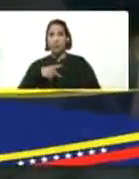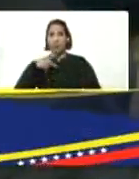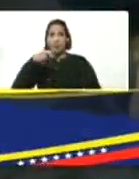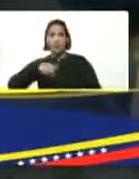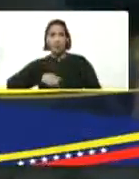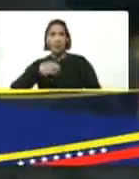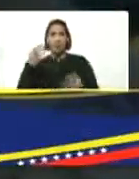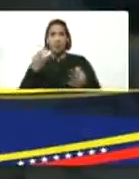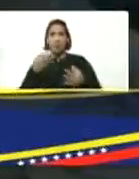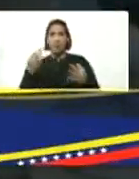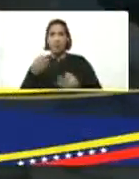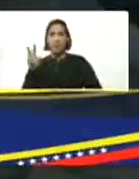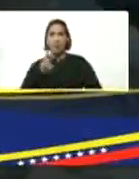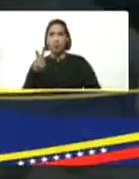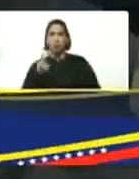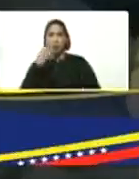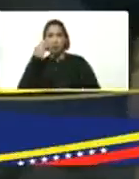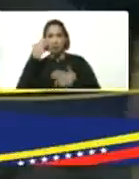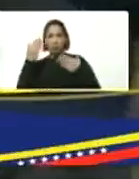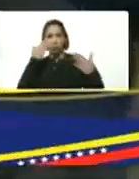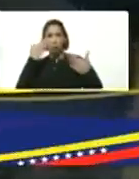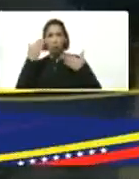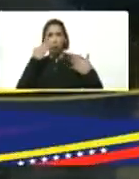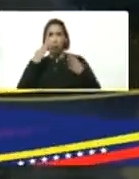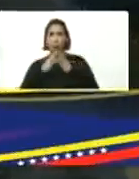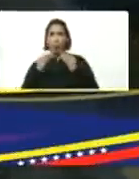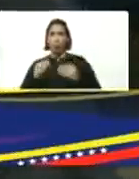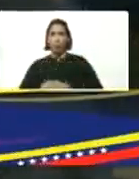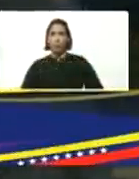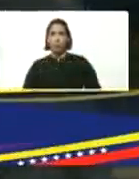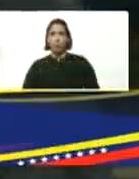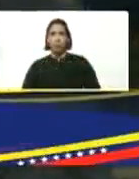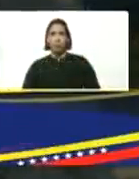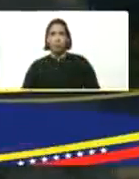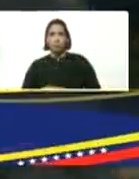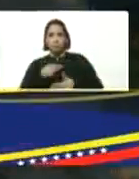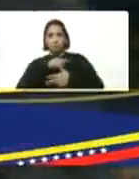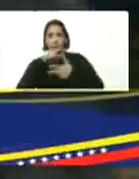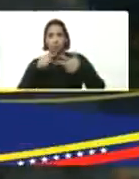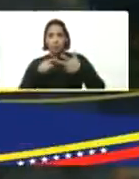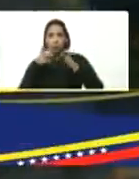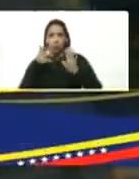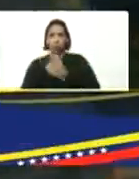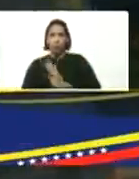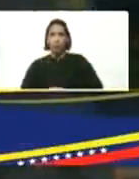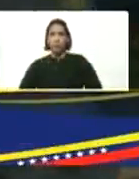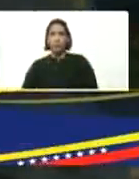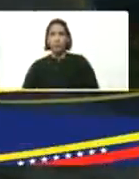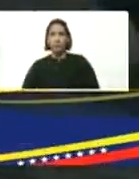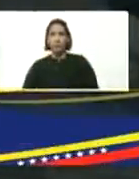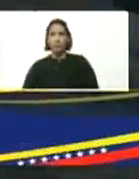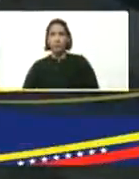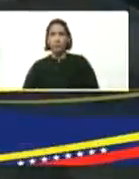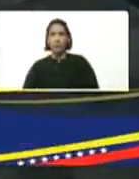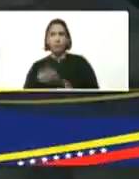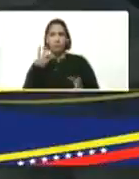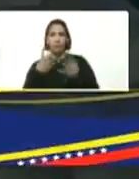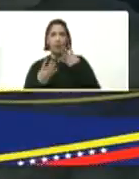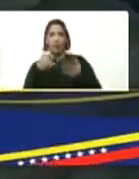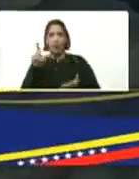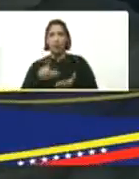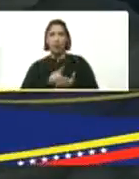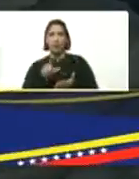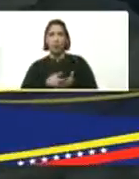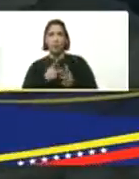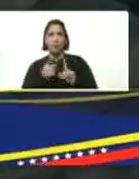y poder saludarlo. Tres consideraciones sobre la Feria del Libro.